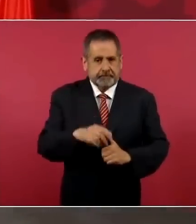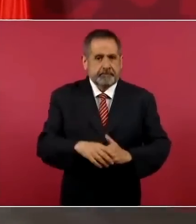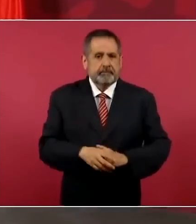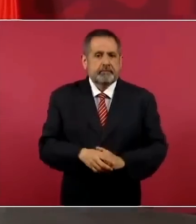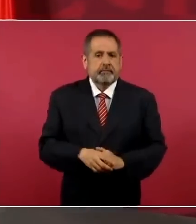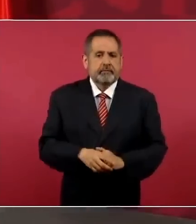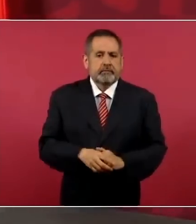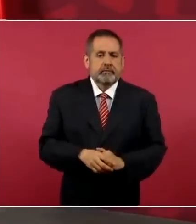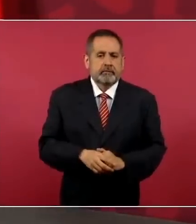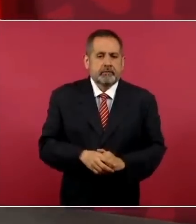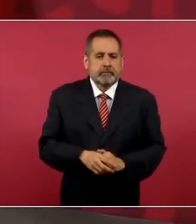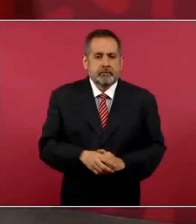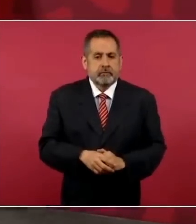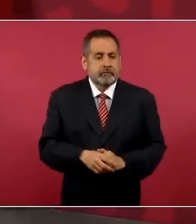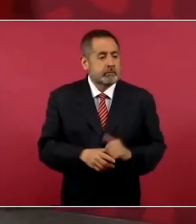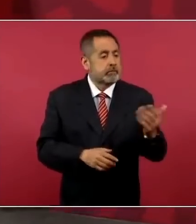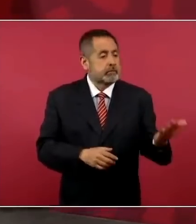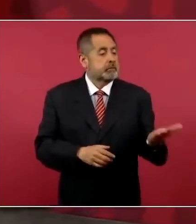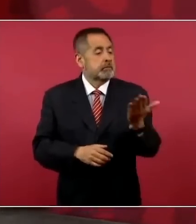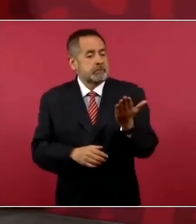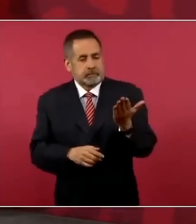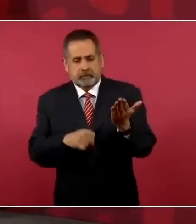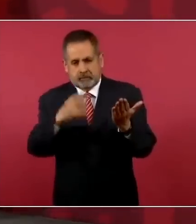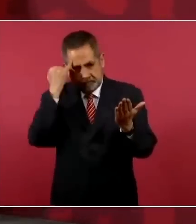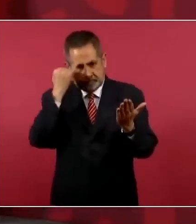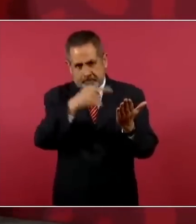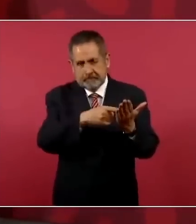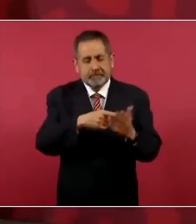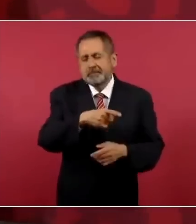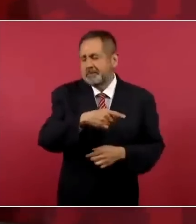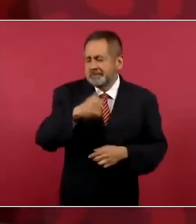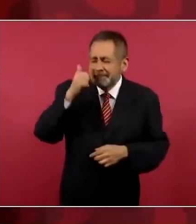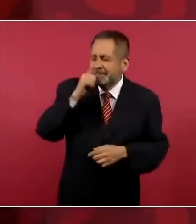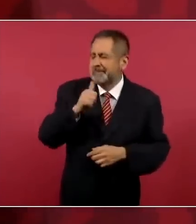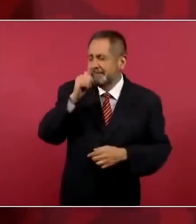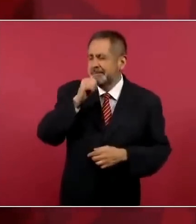te voy a contestar lo que está planteando. Siempre,